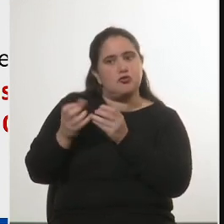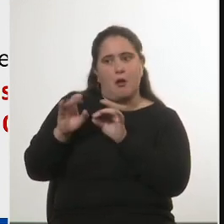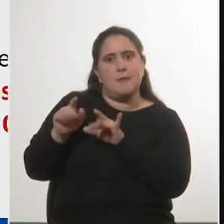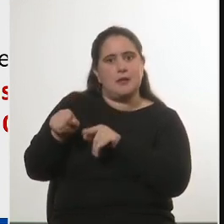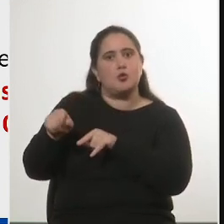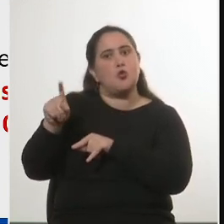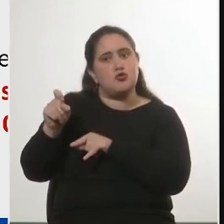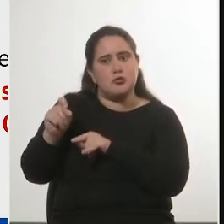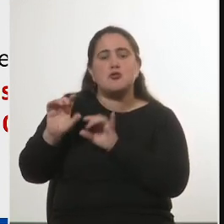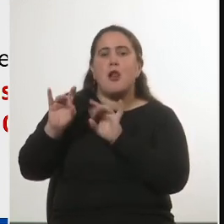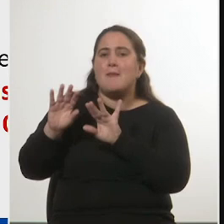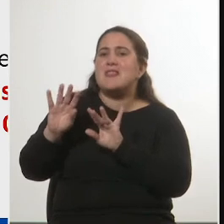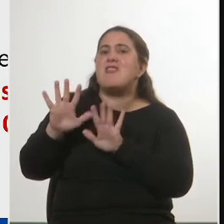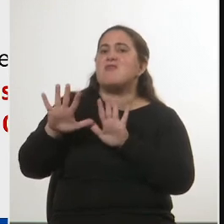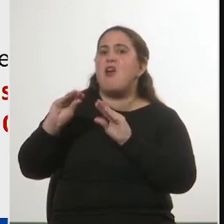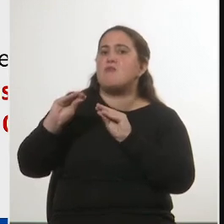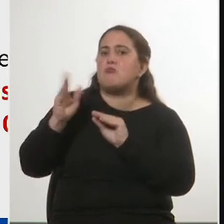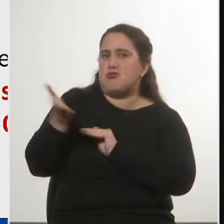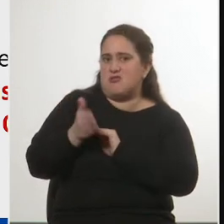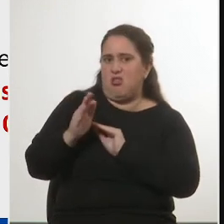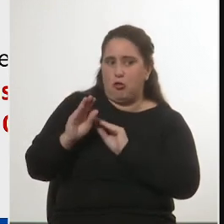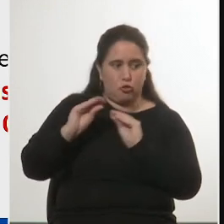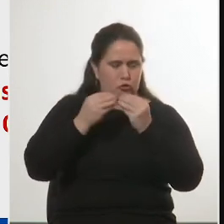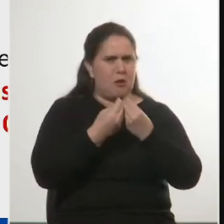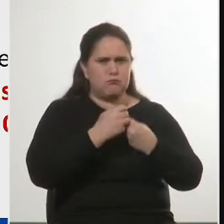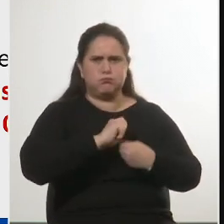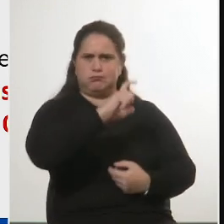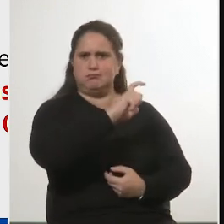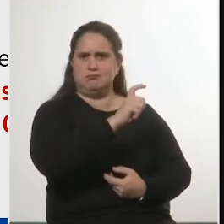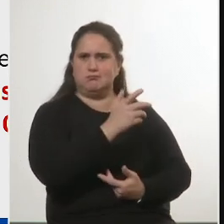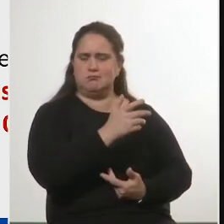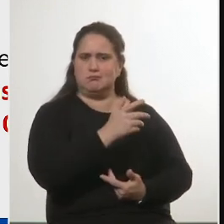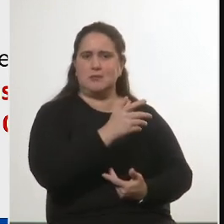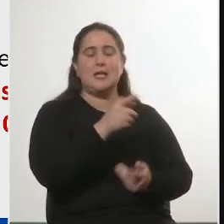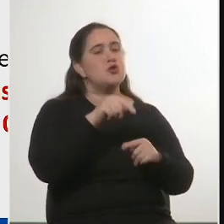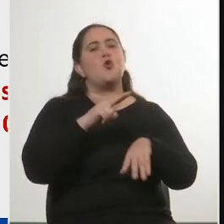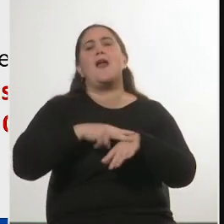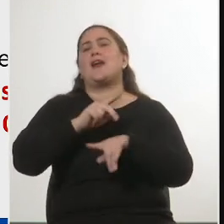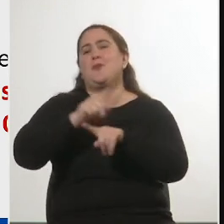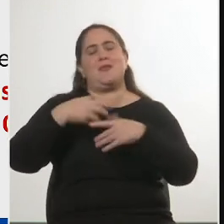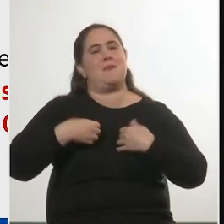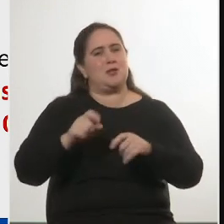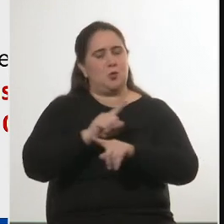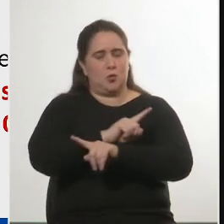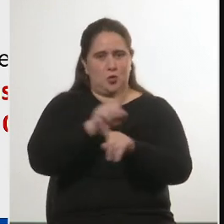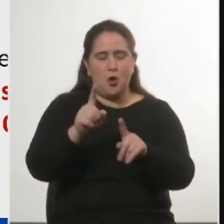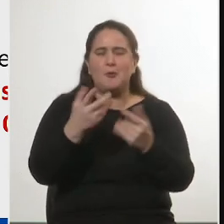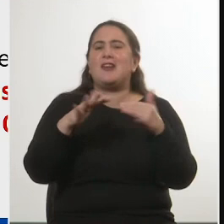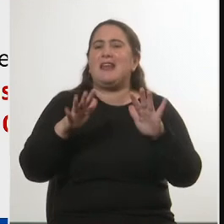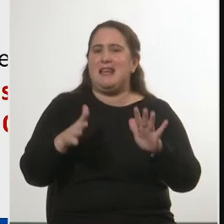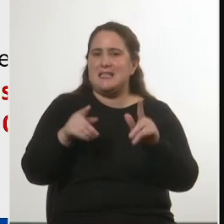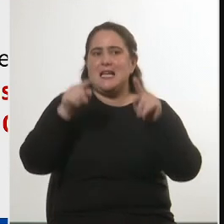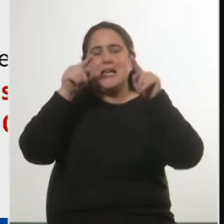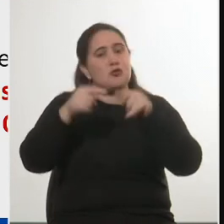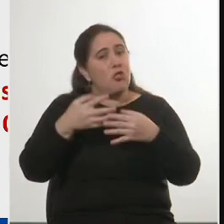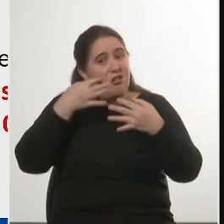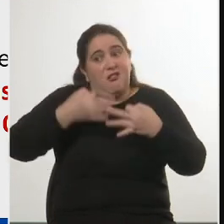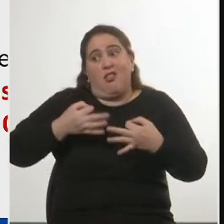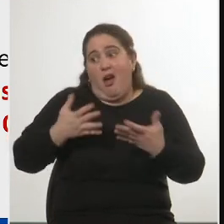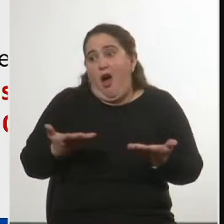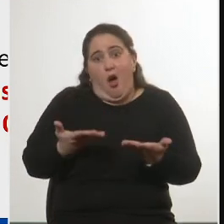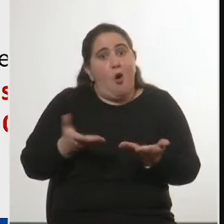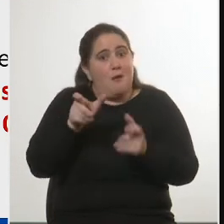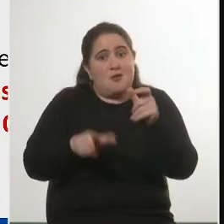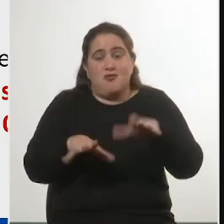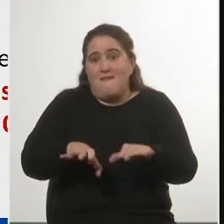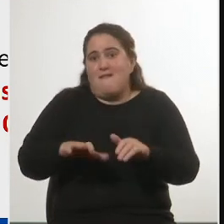OCE. Esto no quiere decir que eso sea lo recomendado para la salud. Quiere decir que eso es la realidad de